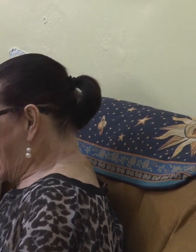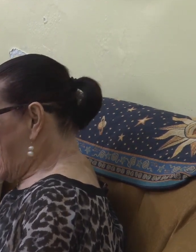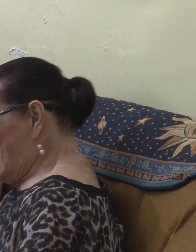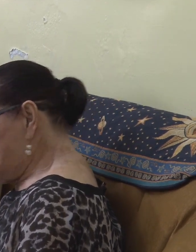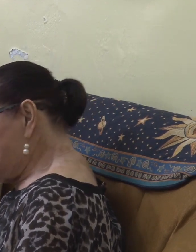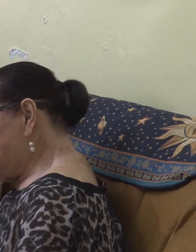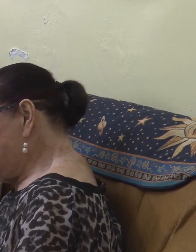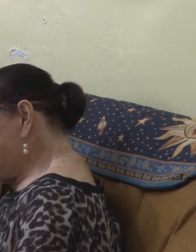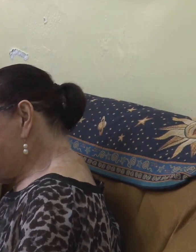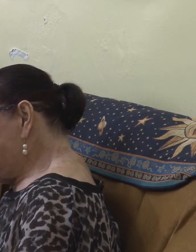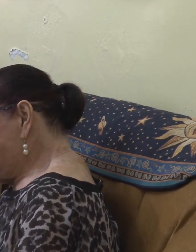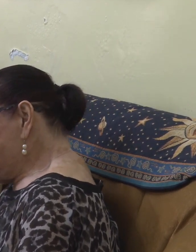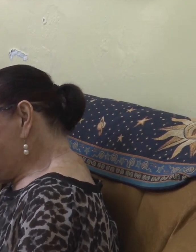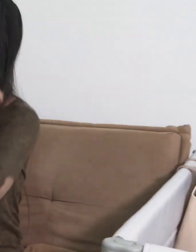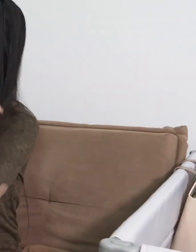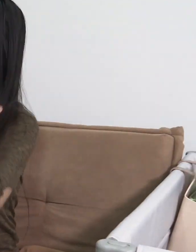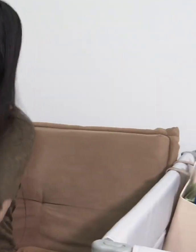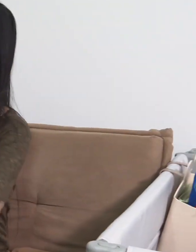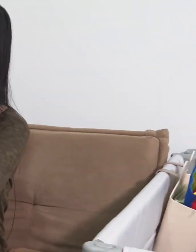Praia.